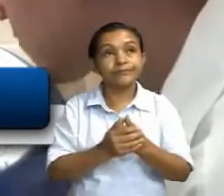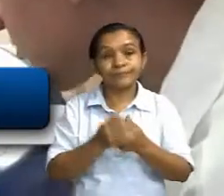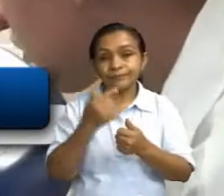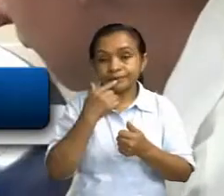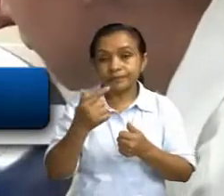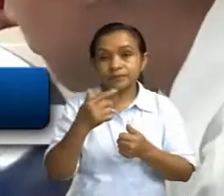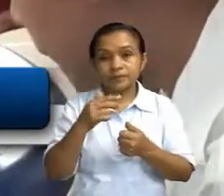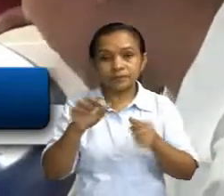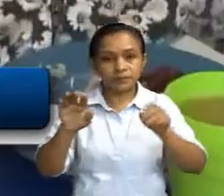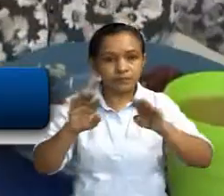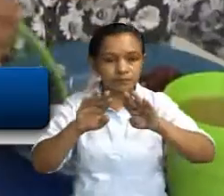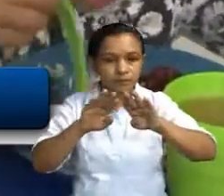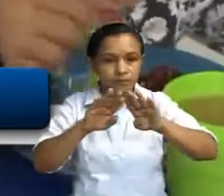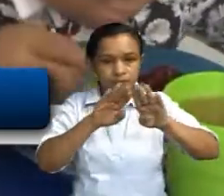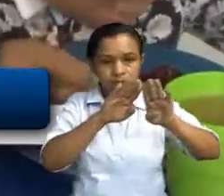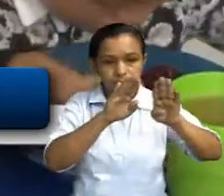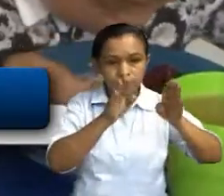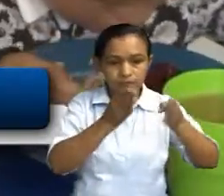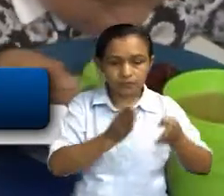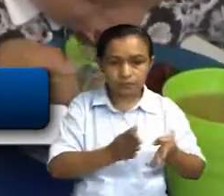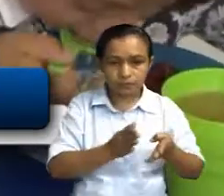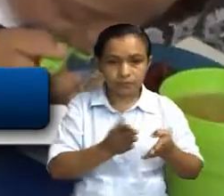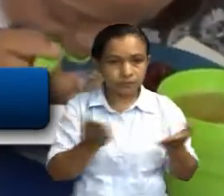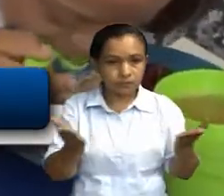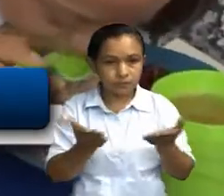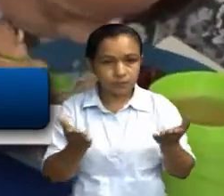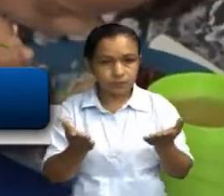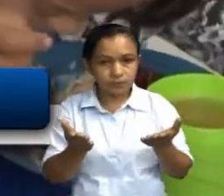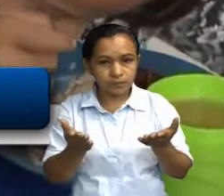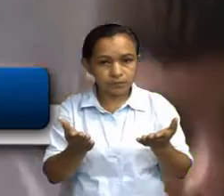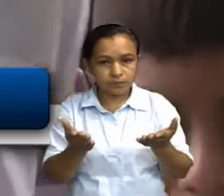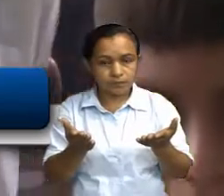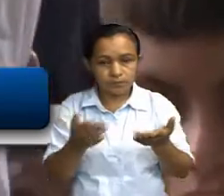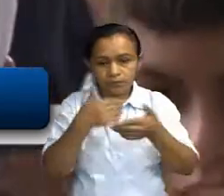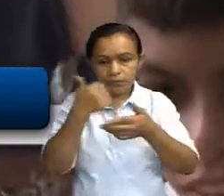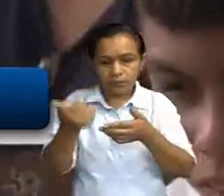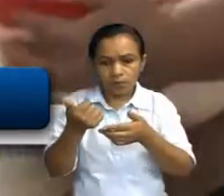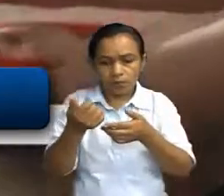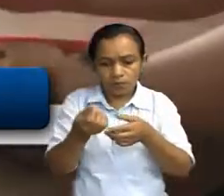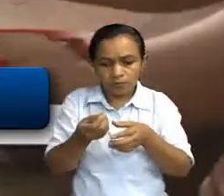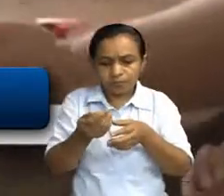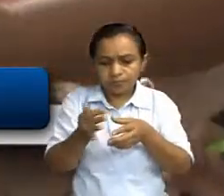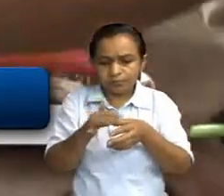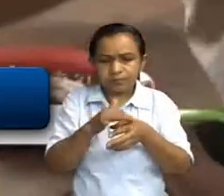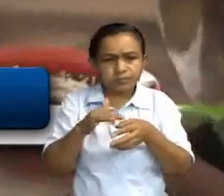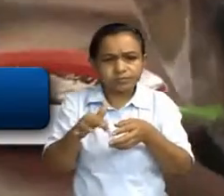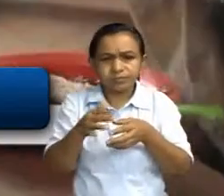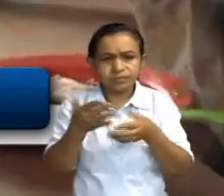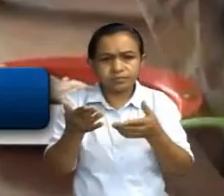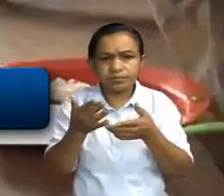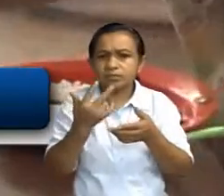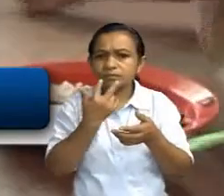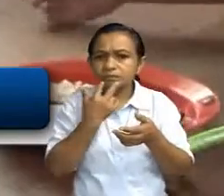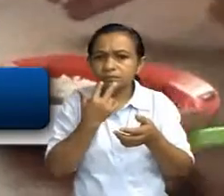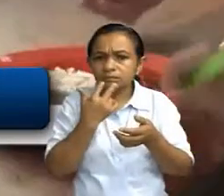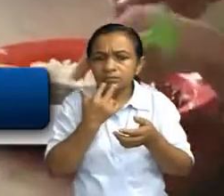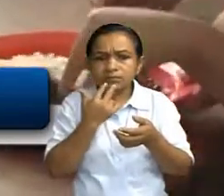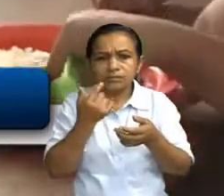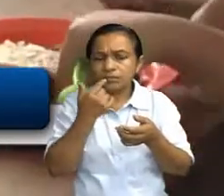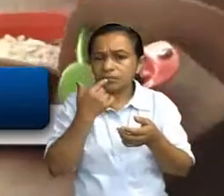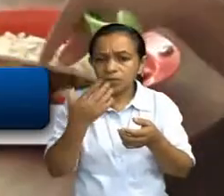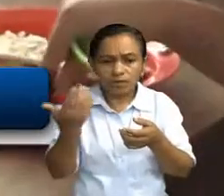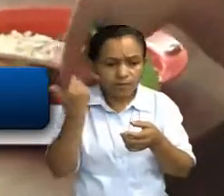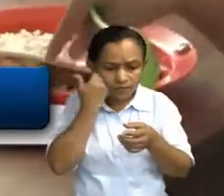germen. Y la no específica es porque tiene una flora mixta, o sea, no se determina un solo germen como causante